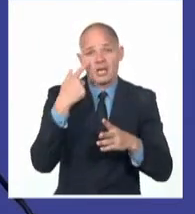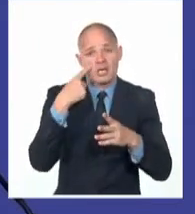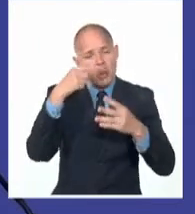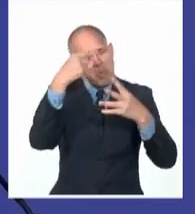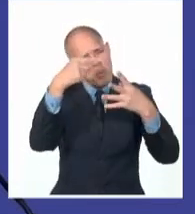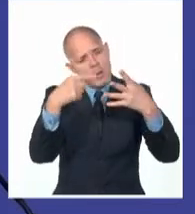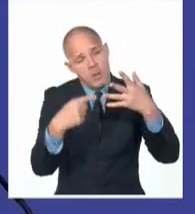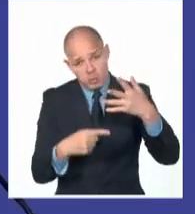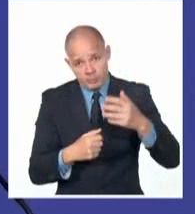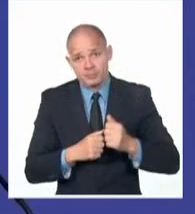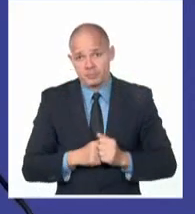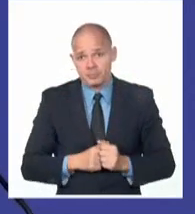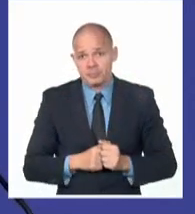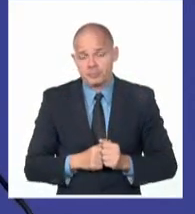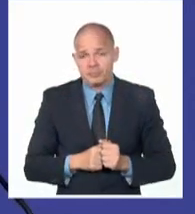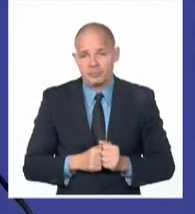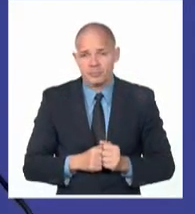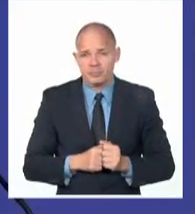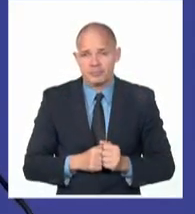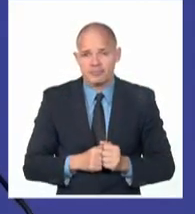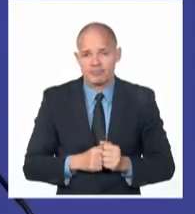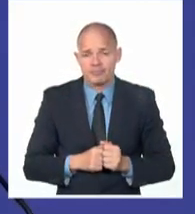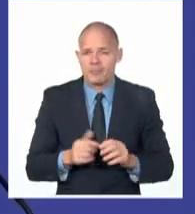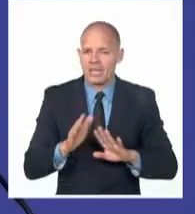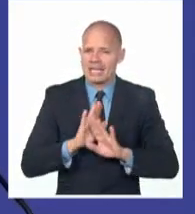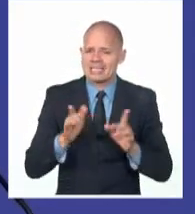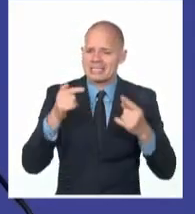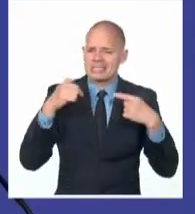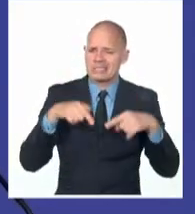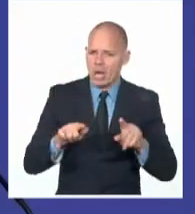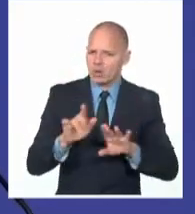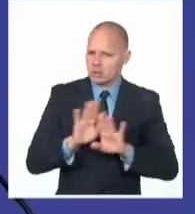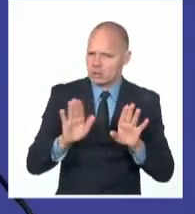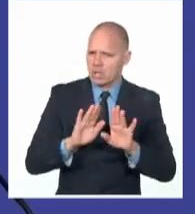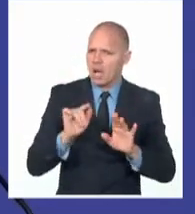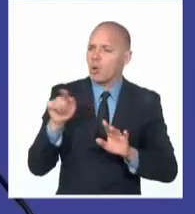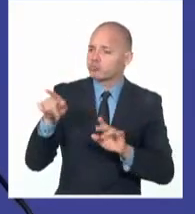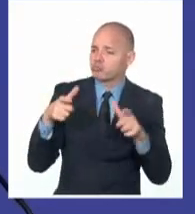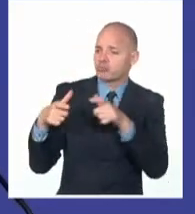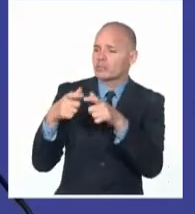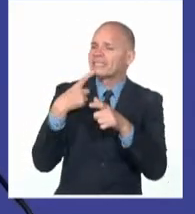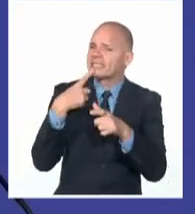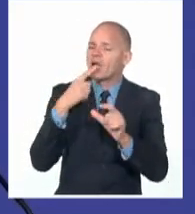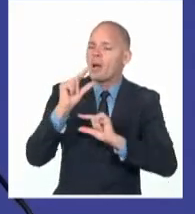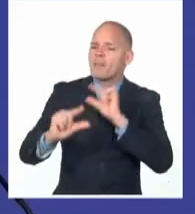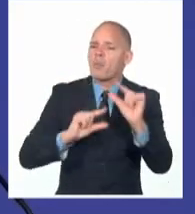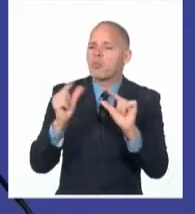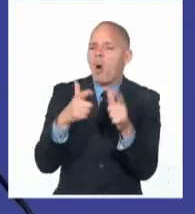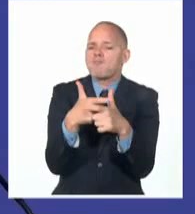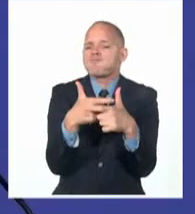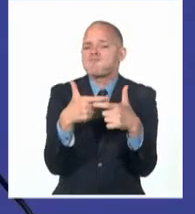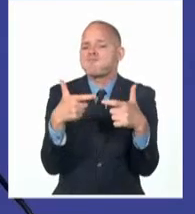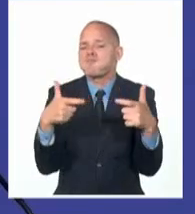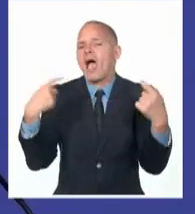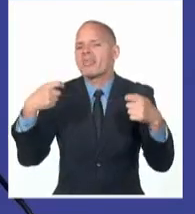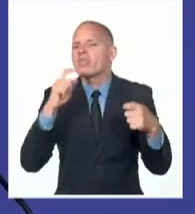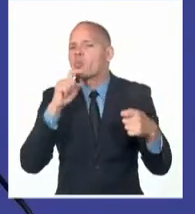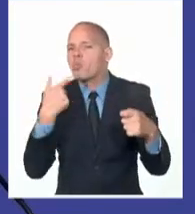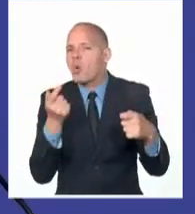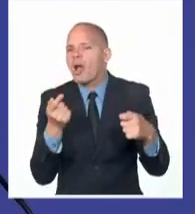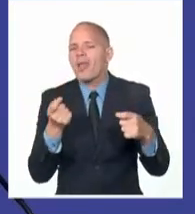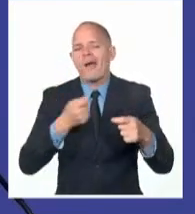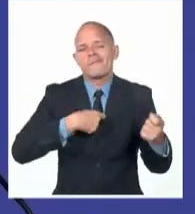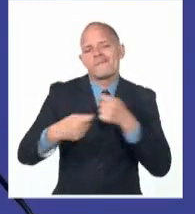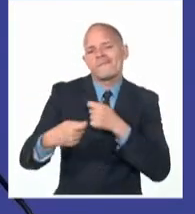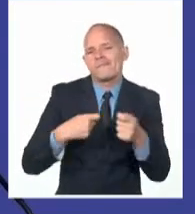interés. En el llamado de la Unión a expandir sus asociaciones económicas, comerciales y de